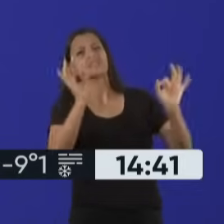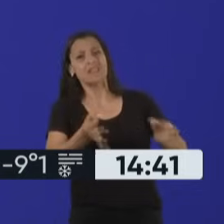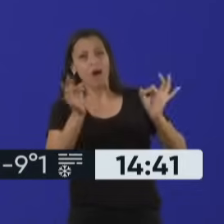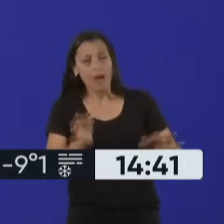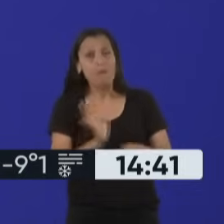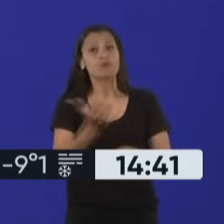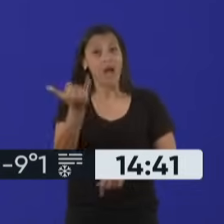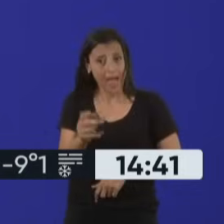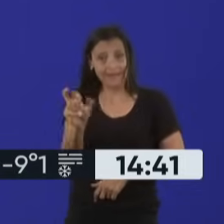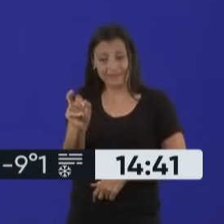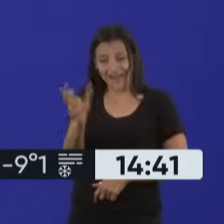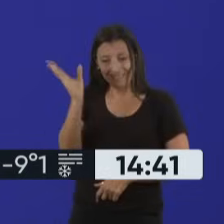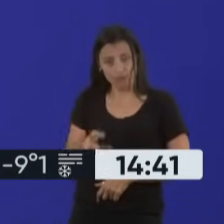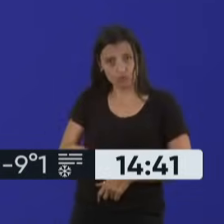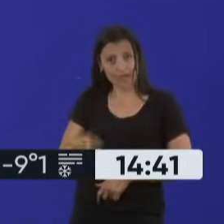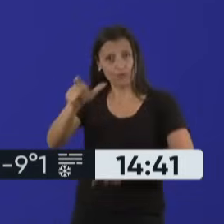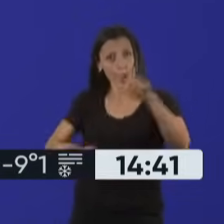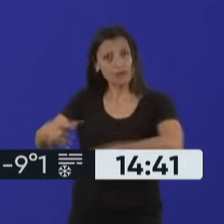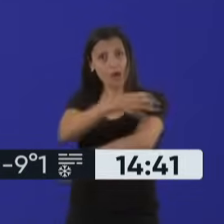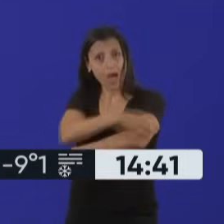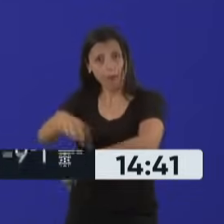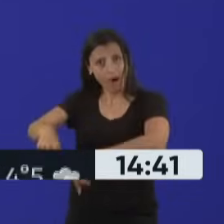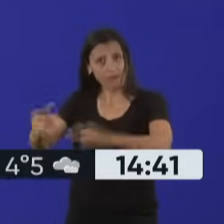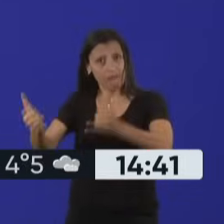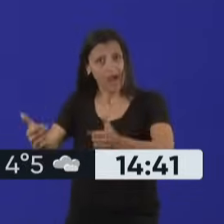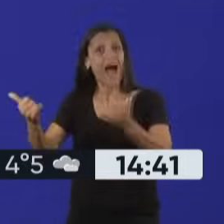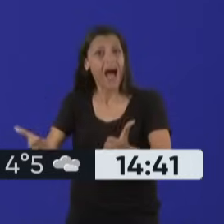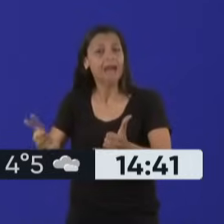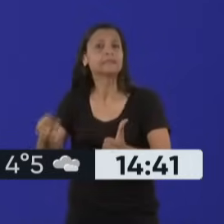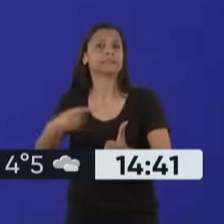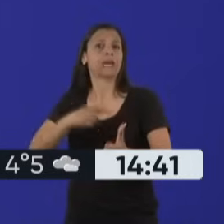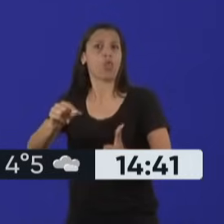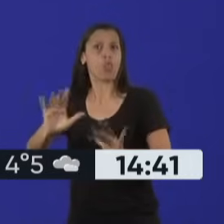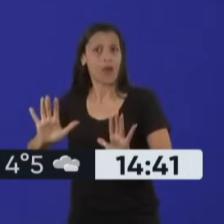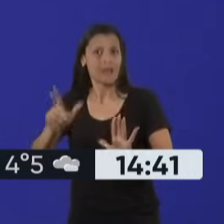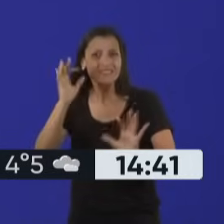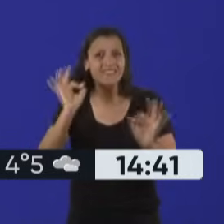tener 30% de pobres es algo hiperdoloroso.